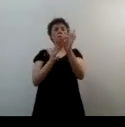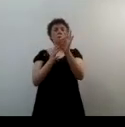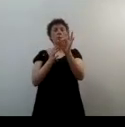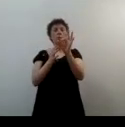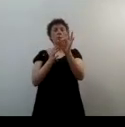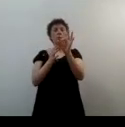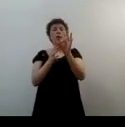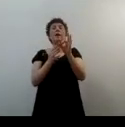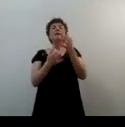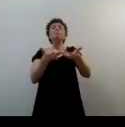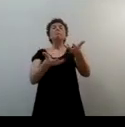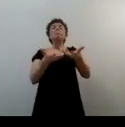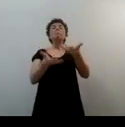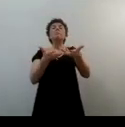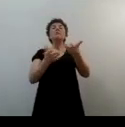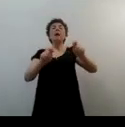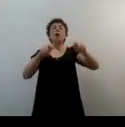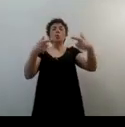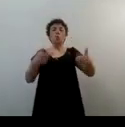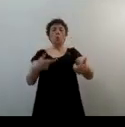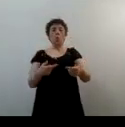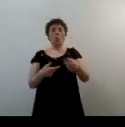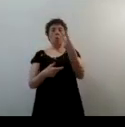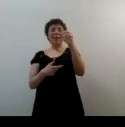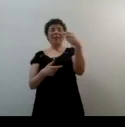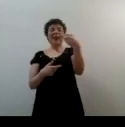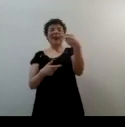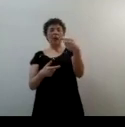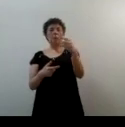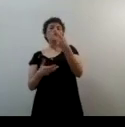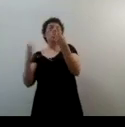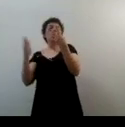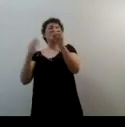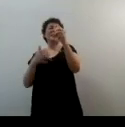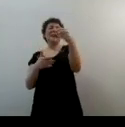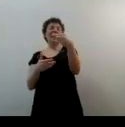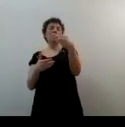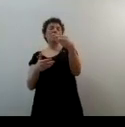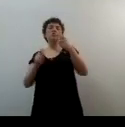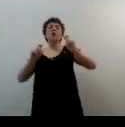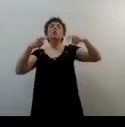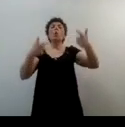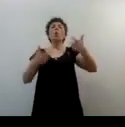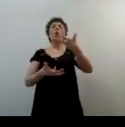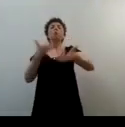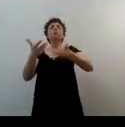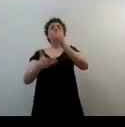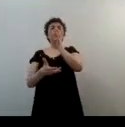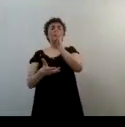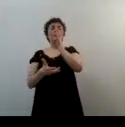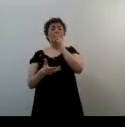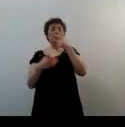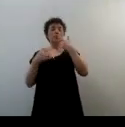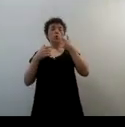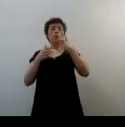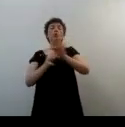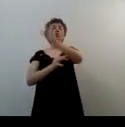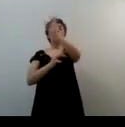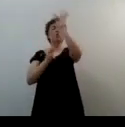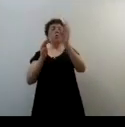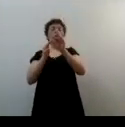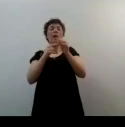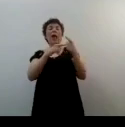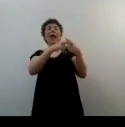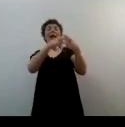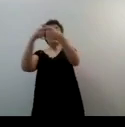sea, esos 20 gramos, 80 gramos es del alimento en crudo. Y claro, esto se va a distribuir a lo largo del día en función de